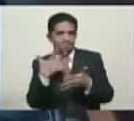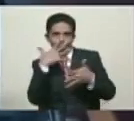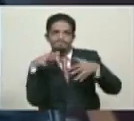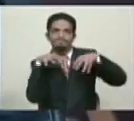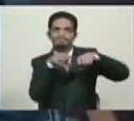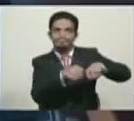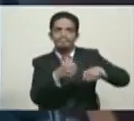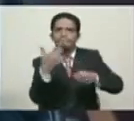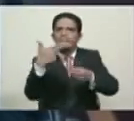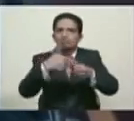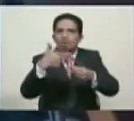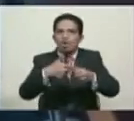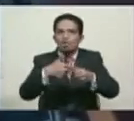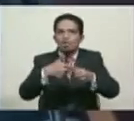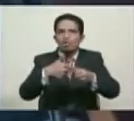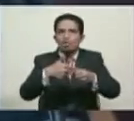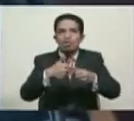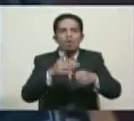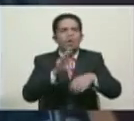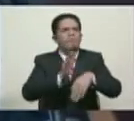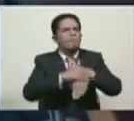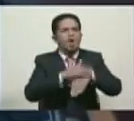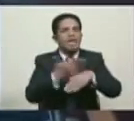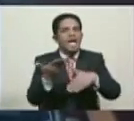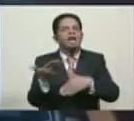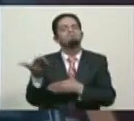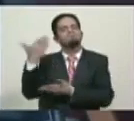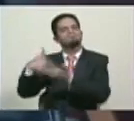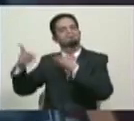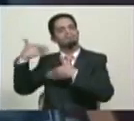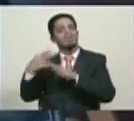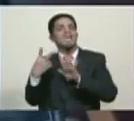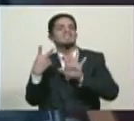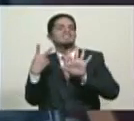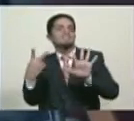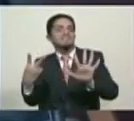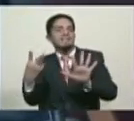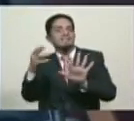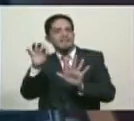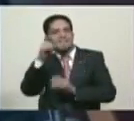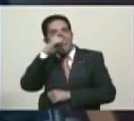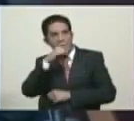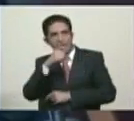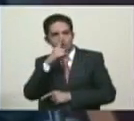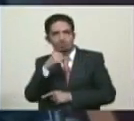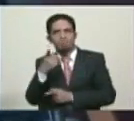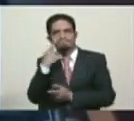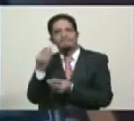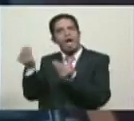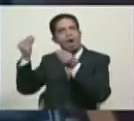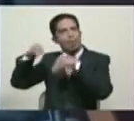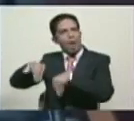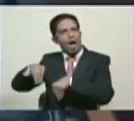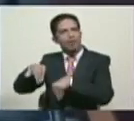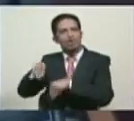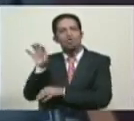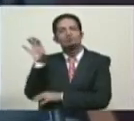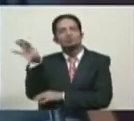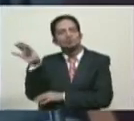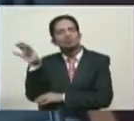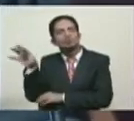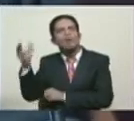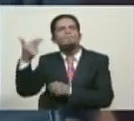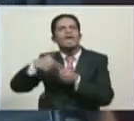sus manos. Ya tenían 7 décadas disfrutando de concesiones petroleras en una Venezuela